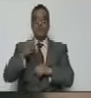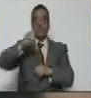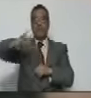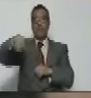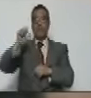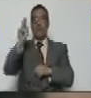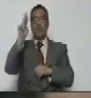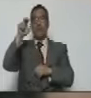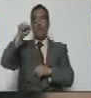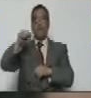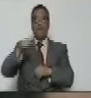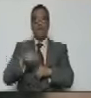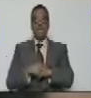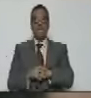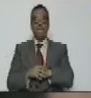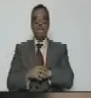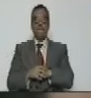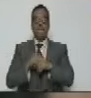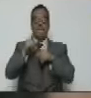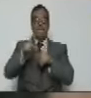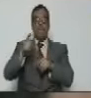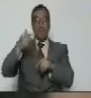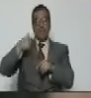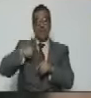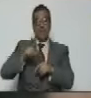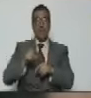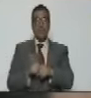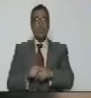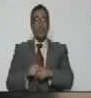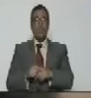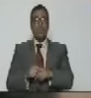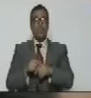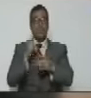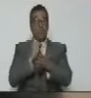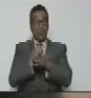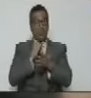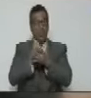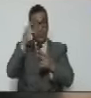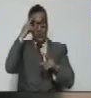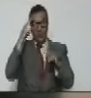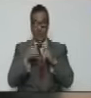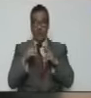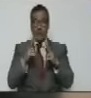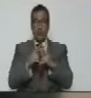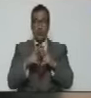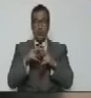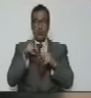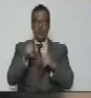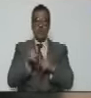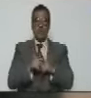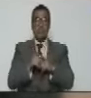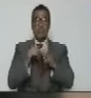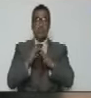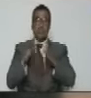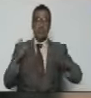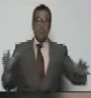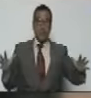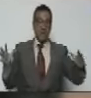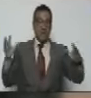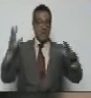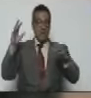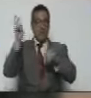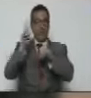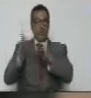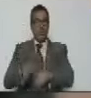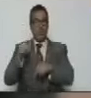Germán Roscio. De él tenemos su probado reconocimiento como un gran patriota